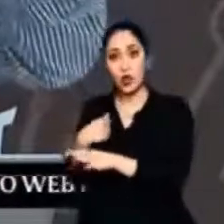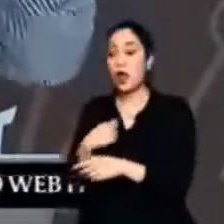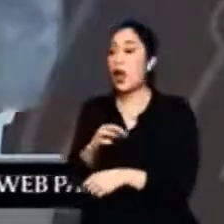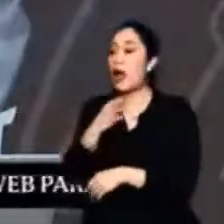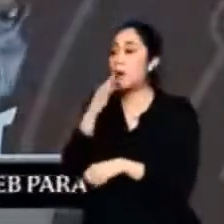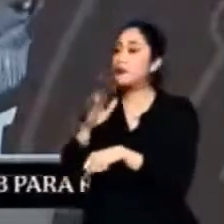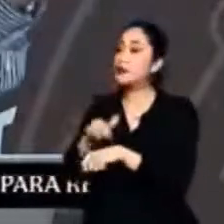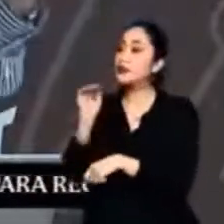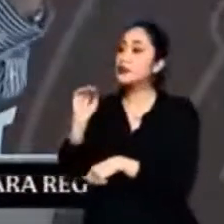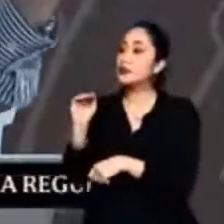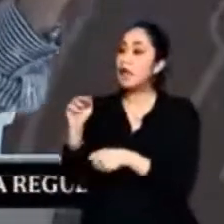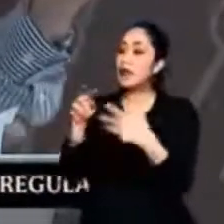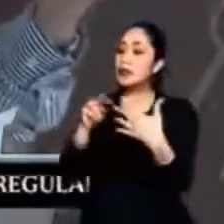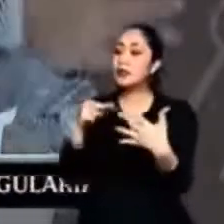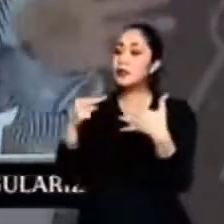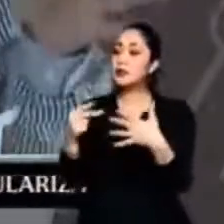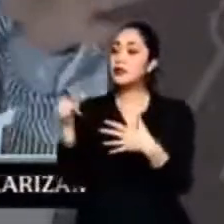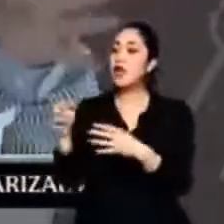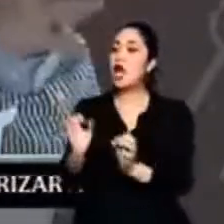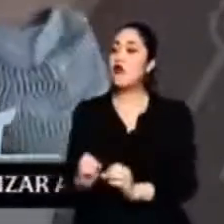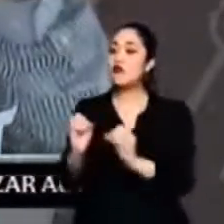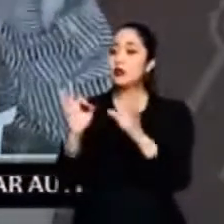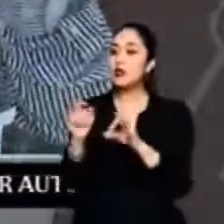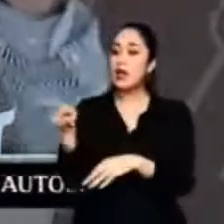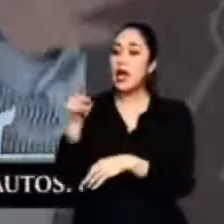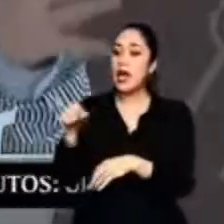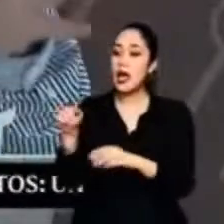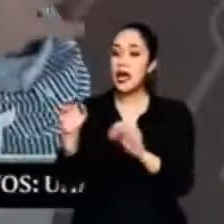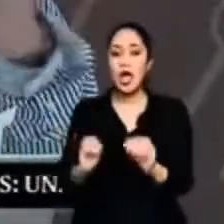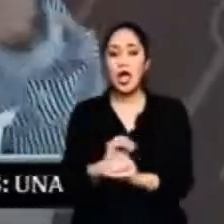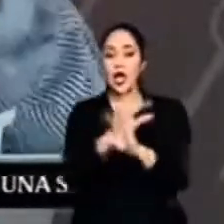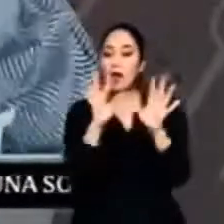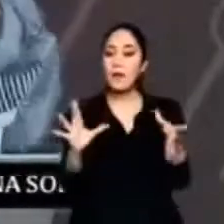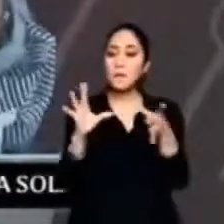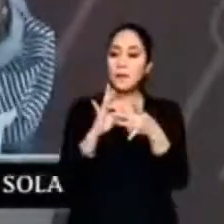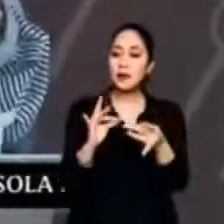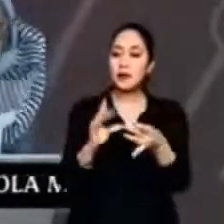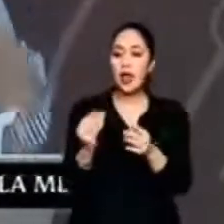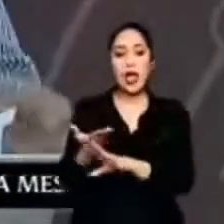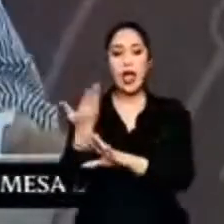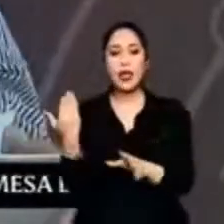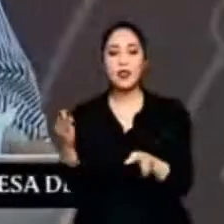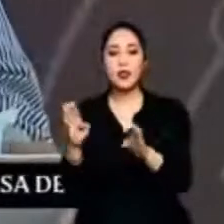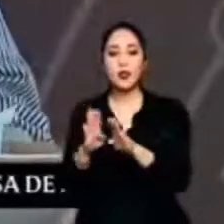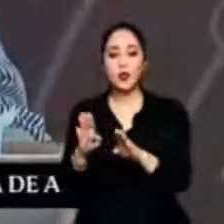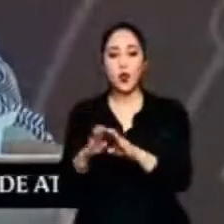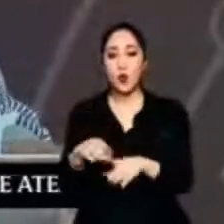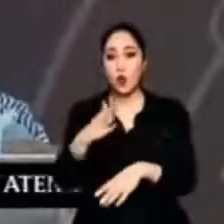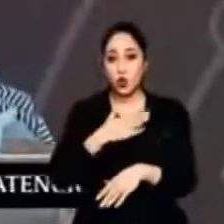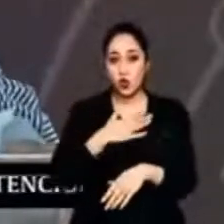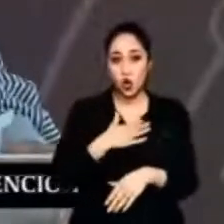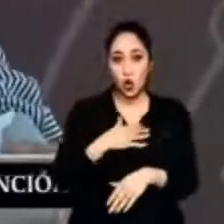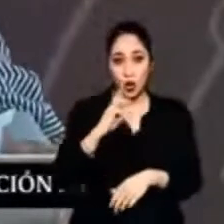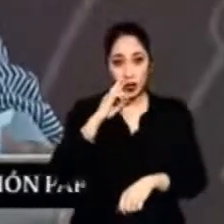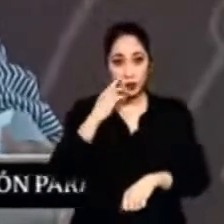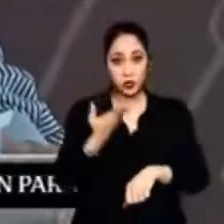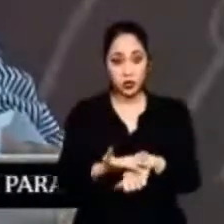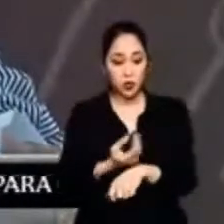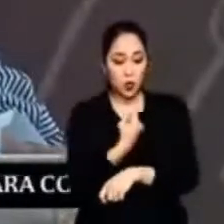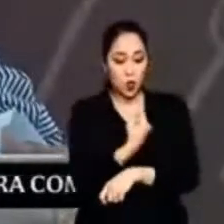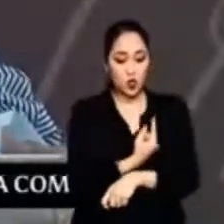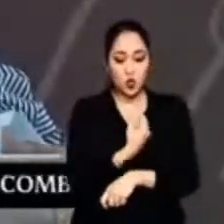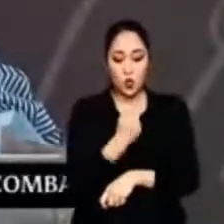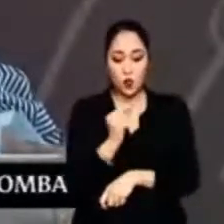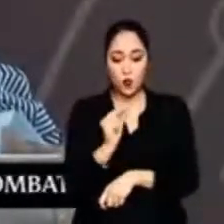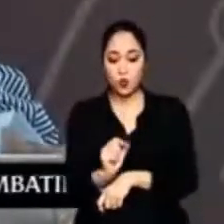para que procedan a aclarar lo que es aclarable. A mí me corresponde el